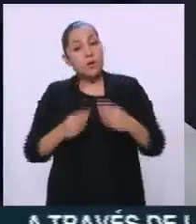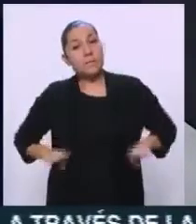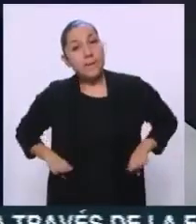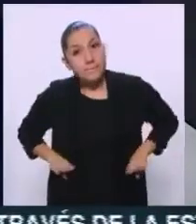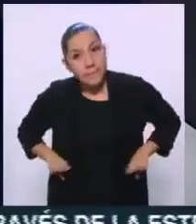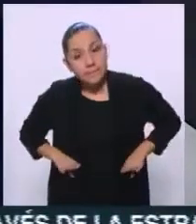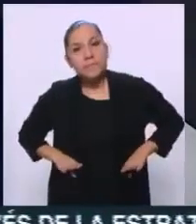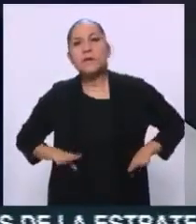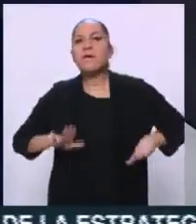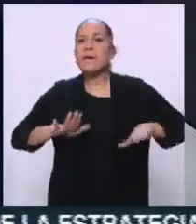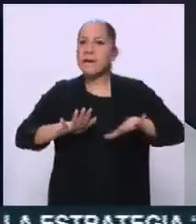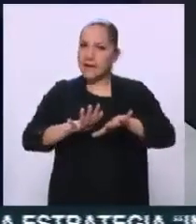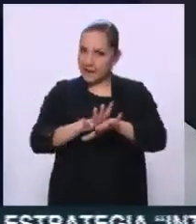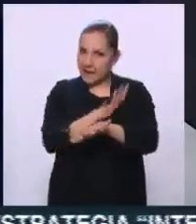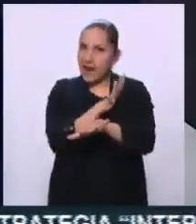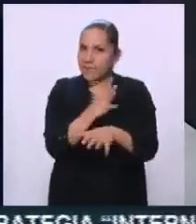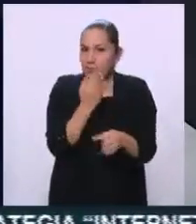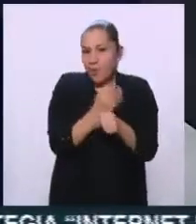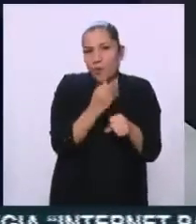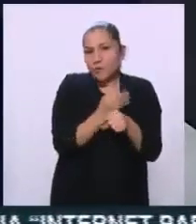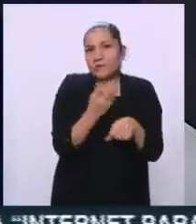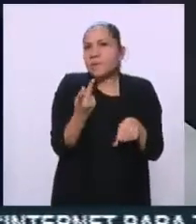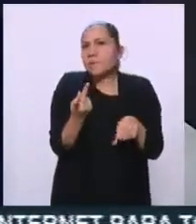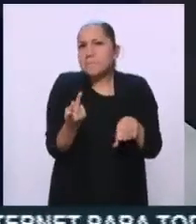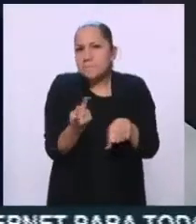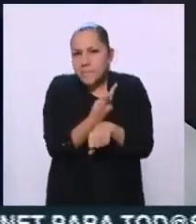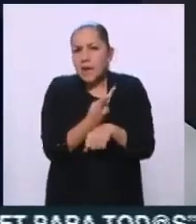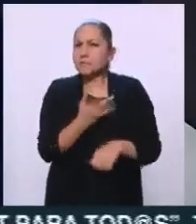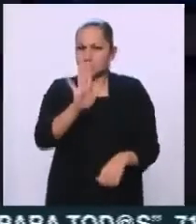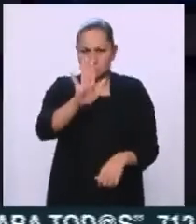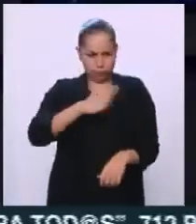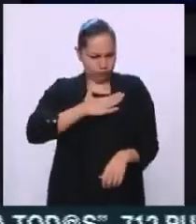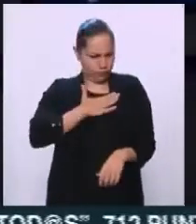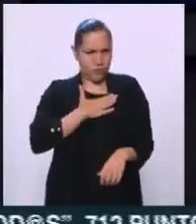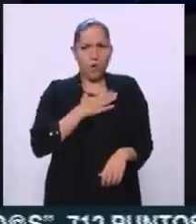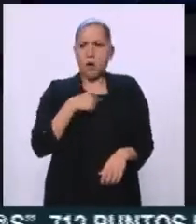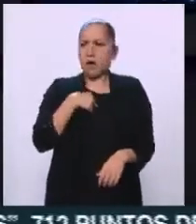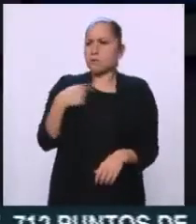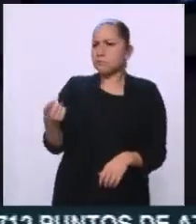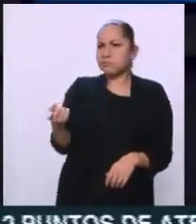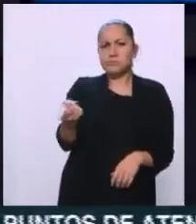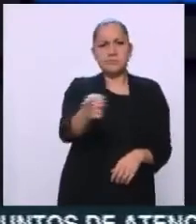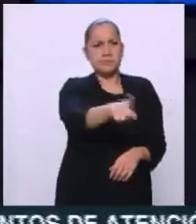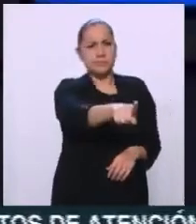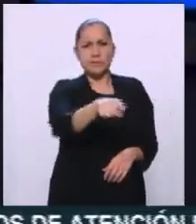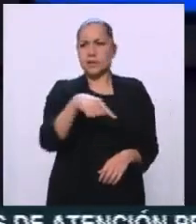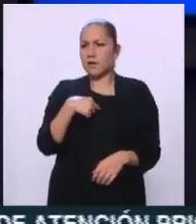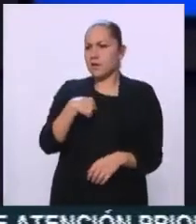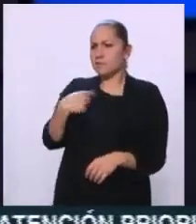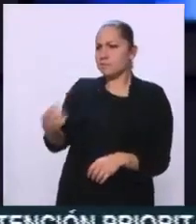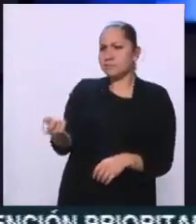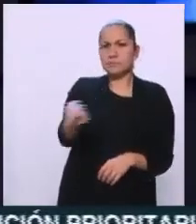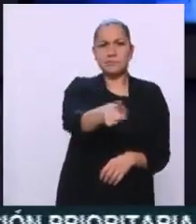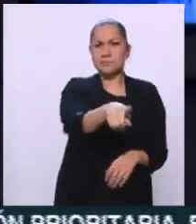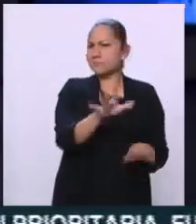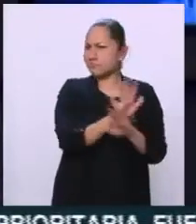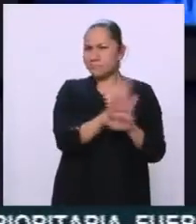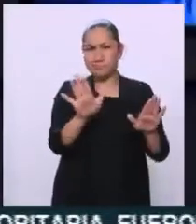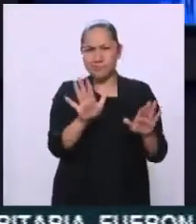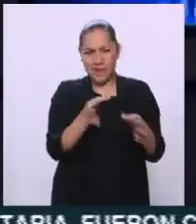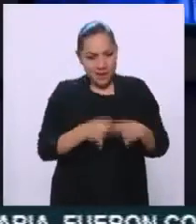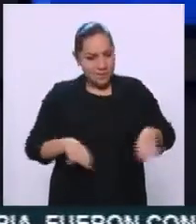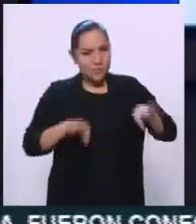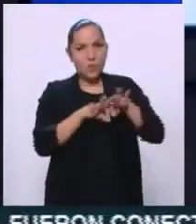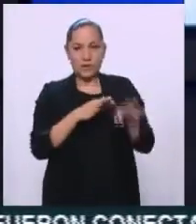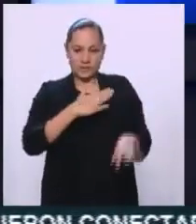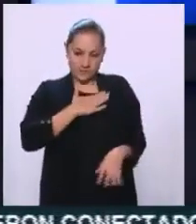está sucediendo. Y bueno, pues también eso lo ve la gente. El tema es que ahora todos, tanto servidores públicos como todos los